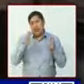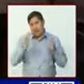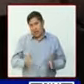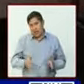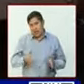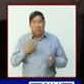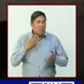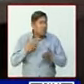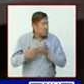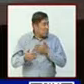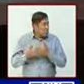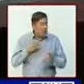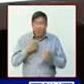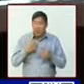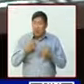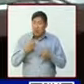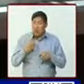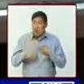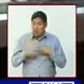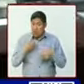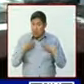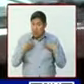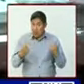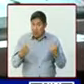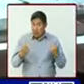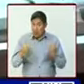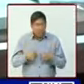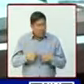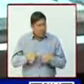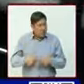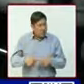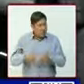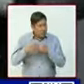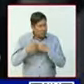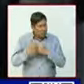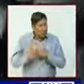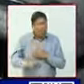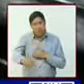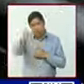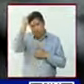a pesar de su problema de salud, no hay nada que le impida realizar sus labores cotidianas.